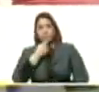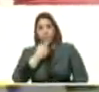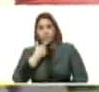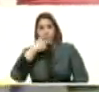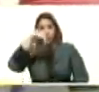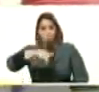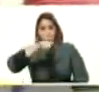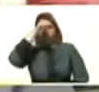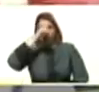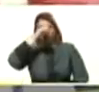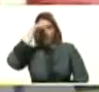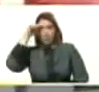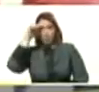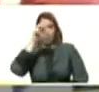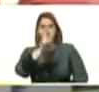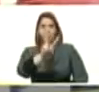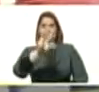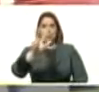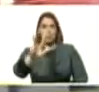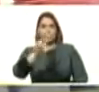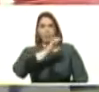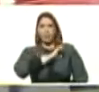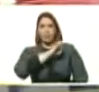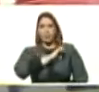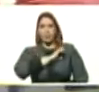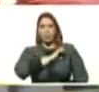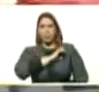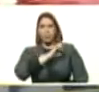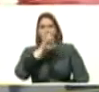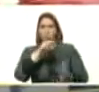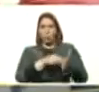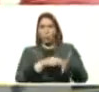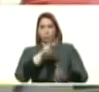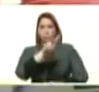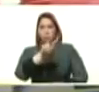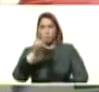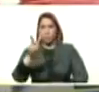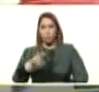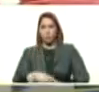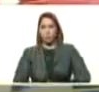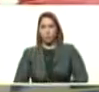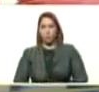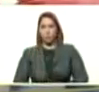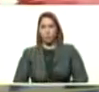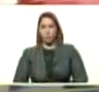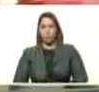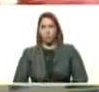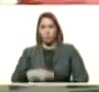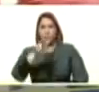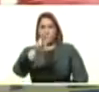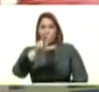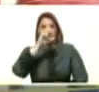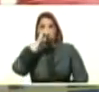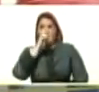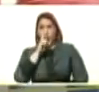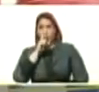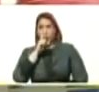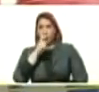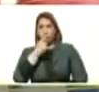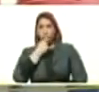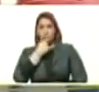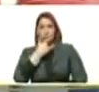domingo 23 de enero 2022, han sido 3 años hermosos de